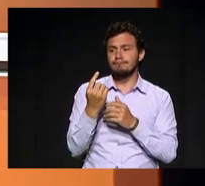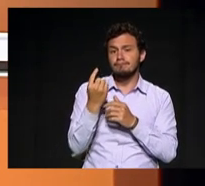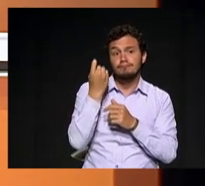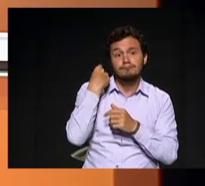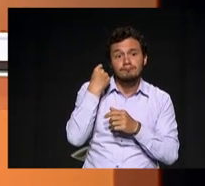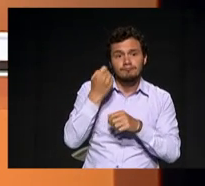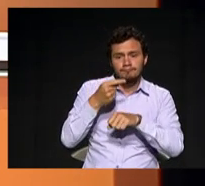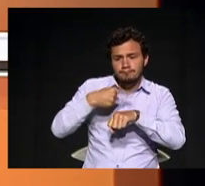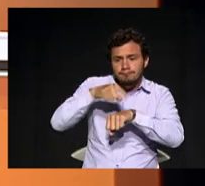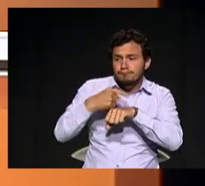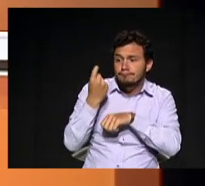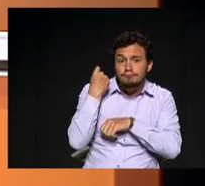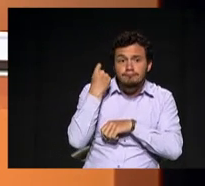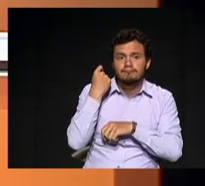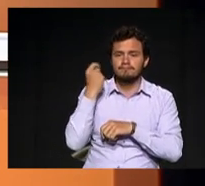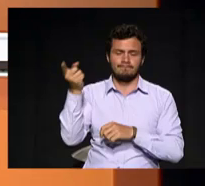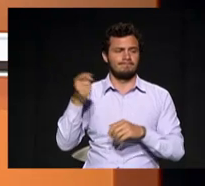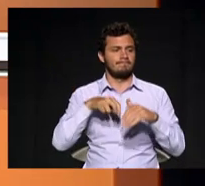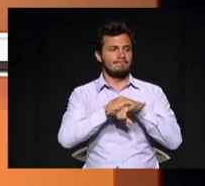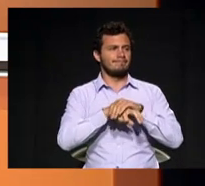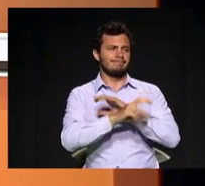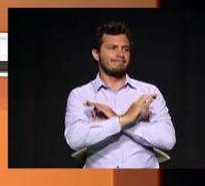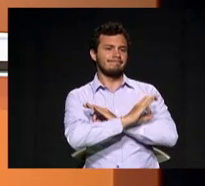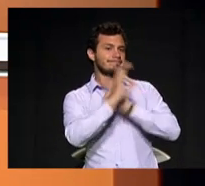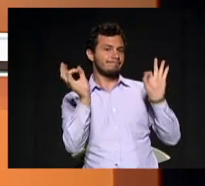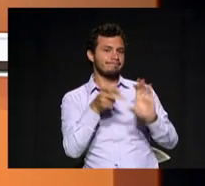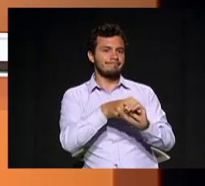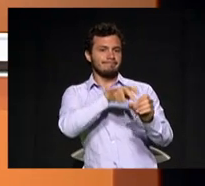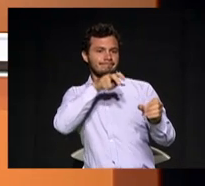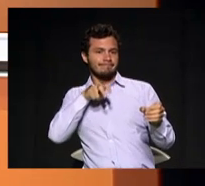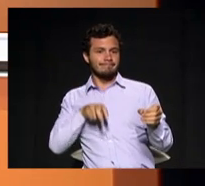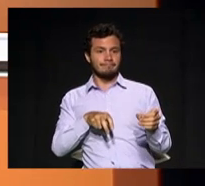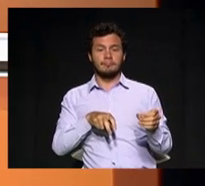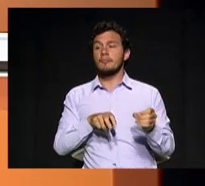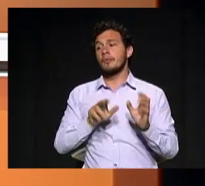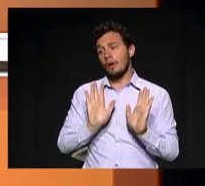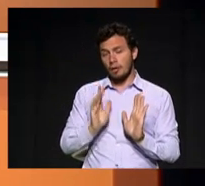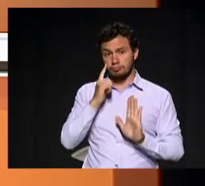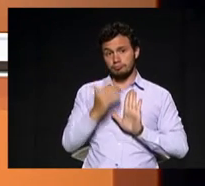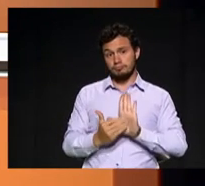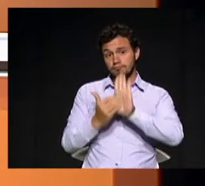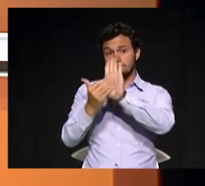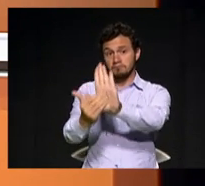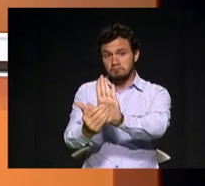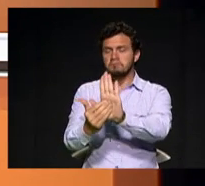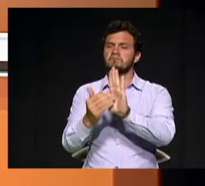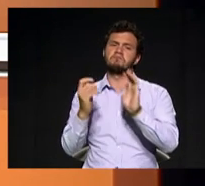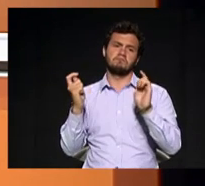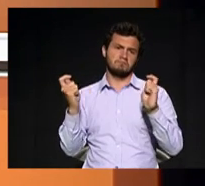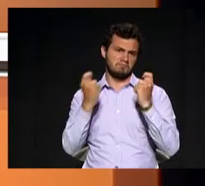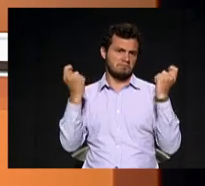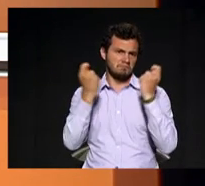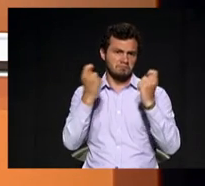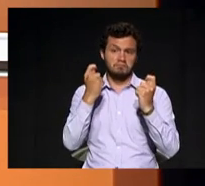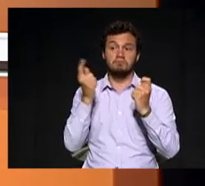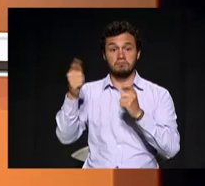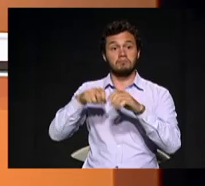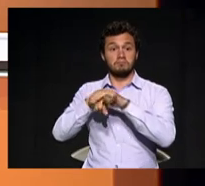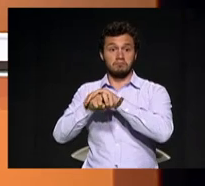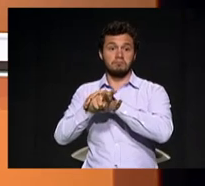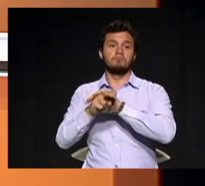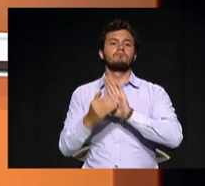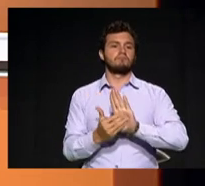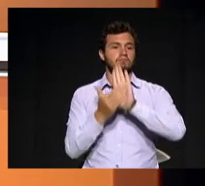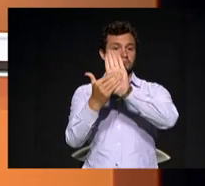decidió retirarse y vamos a presentarles un comunicado que ellos presentaron a las diferentes campañas y que se los vamos a comunicar a